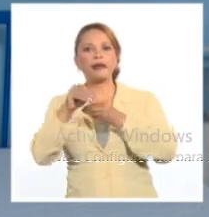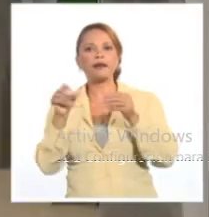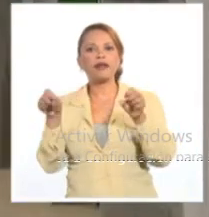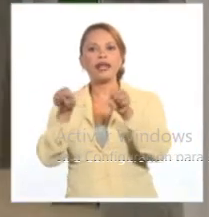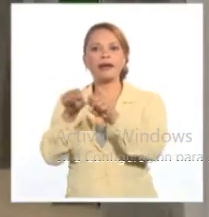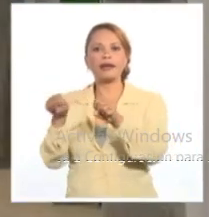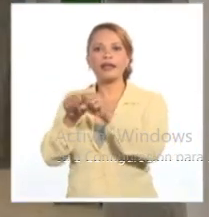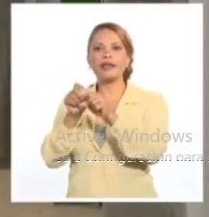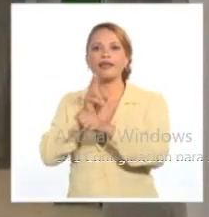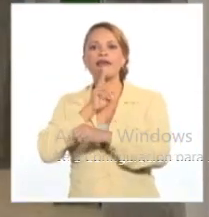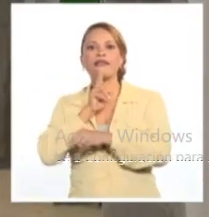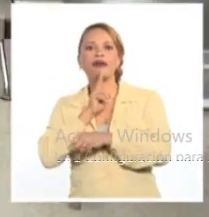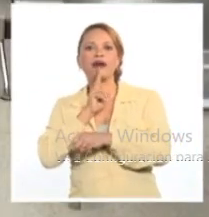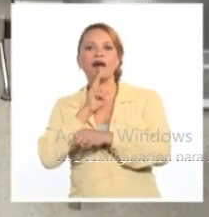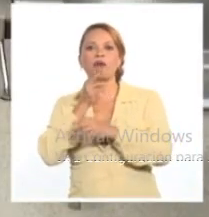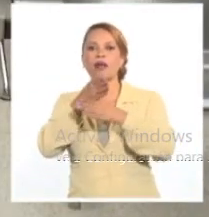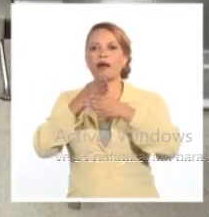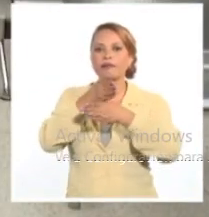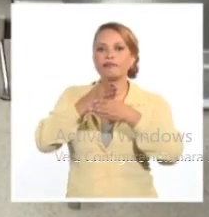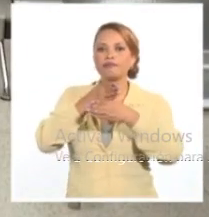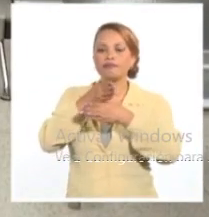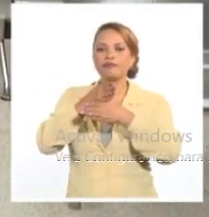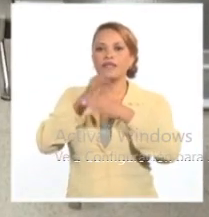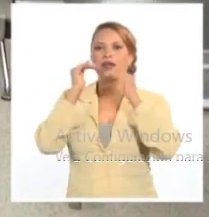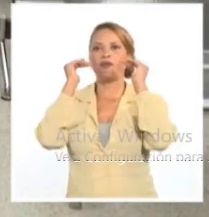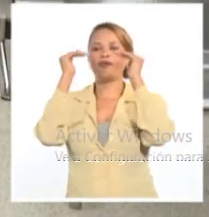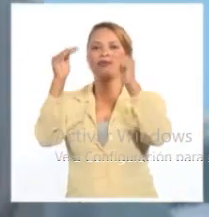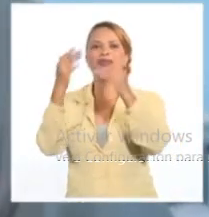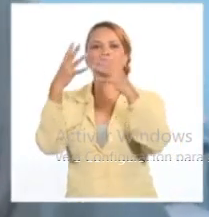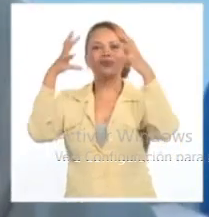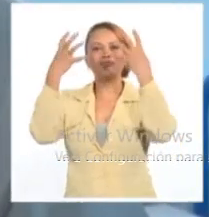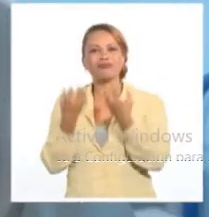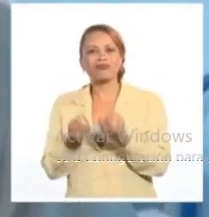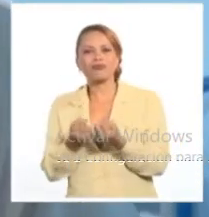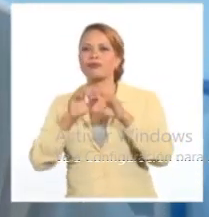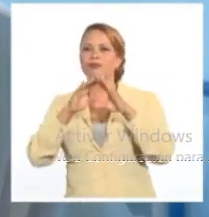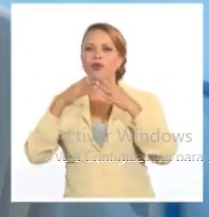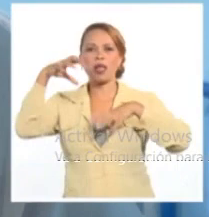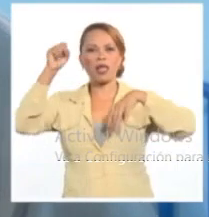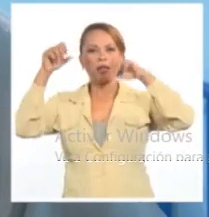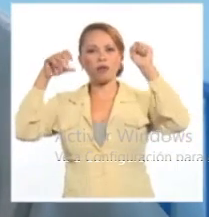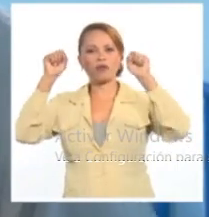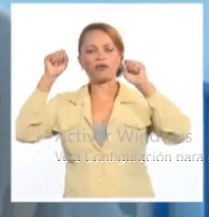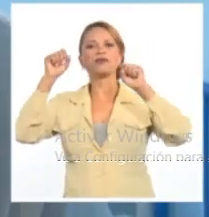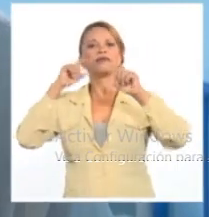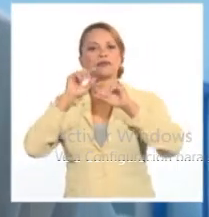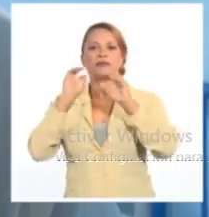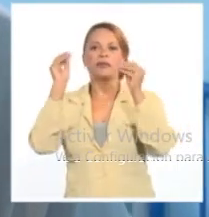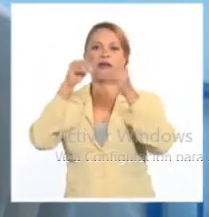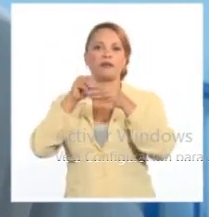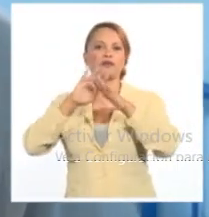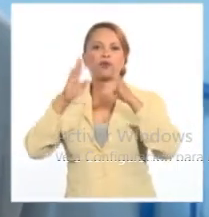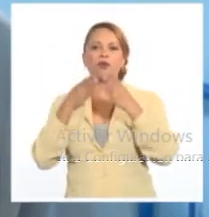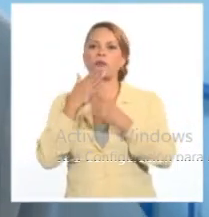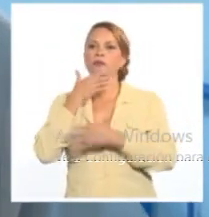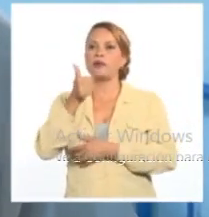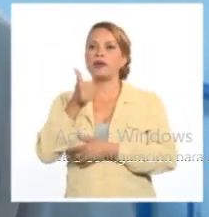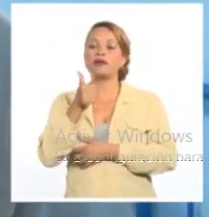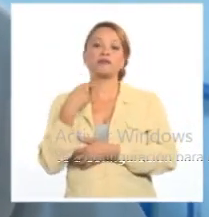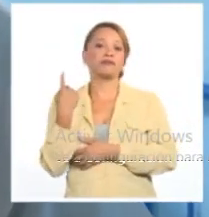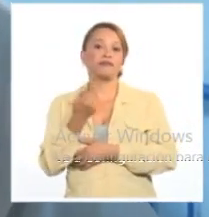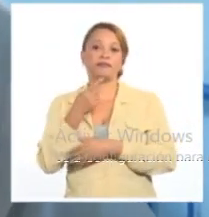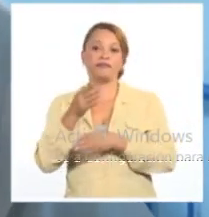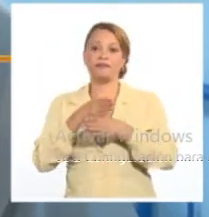y sanitarias, la carpintería, los falsos techos y luminarias. Indudablemente los beneficios son innumerables. Estamos hablando que